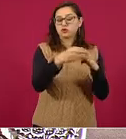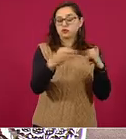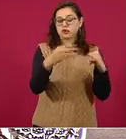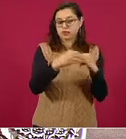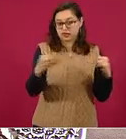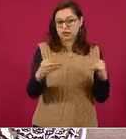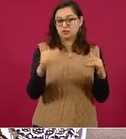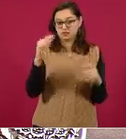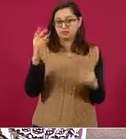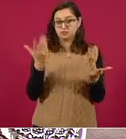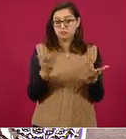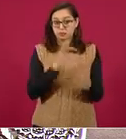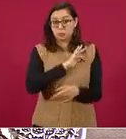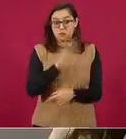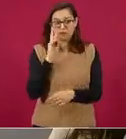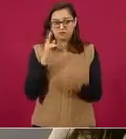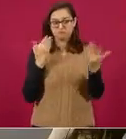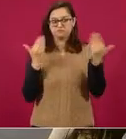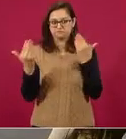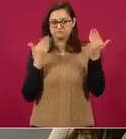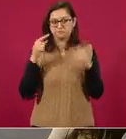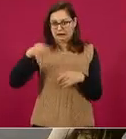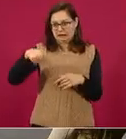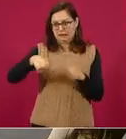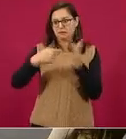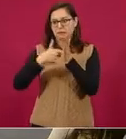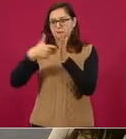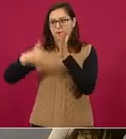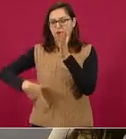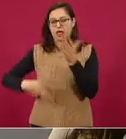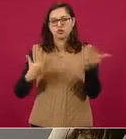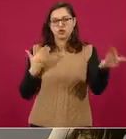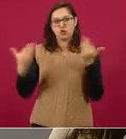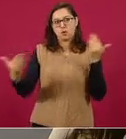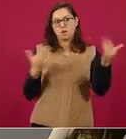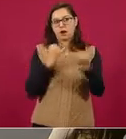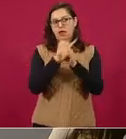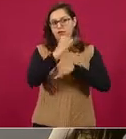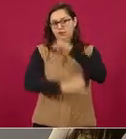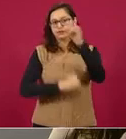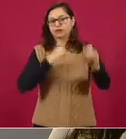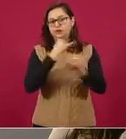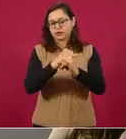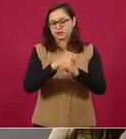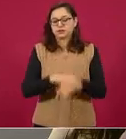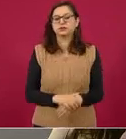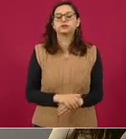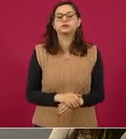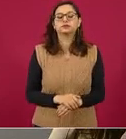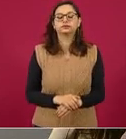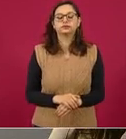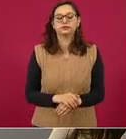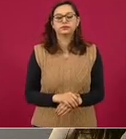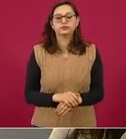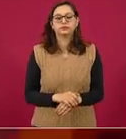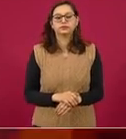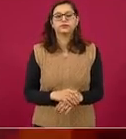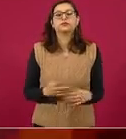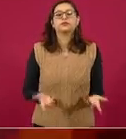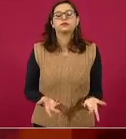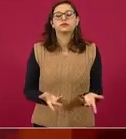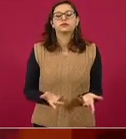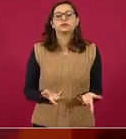centavos, una diferencia muy significativa en el mercado mexicano y en relación al mercado internacional.